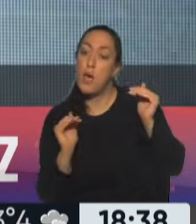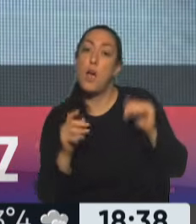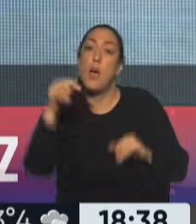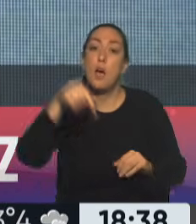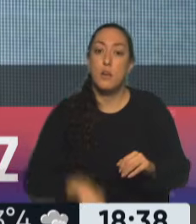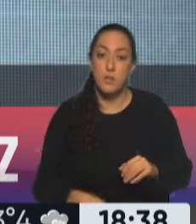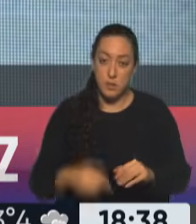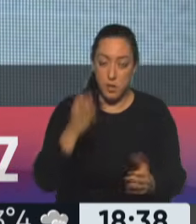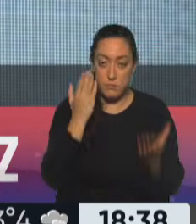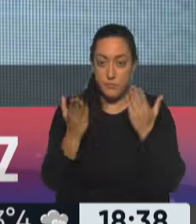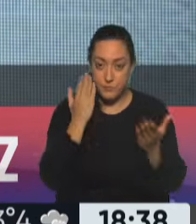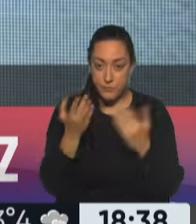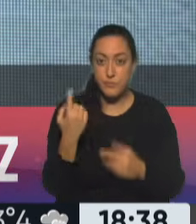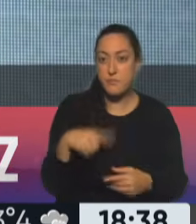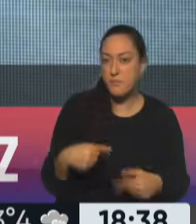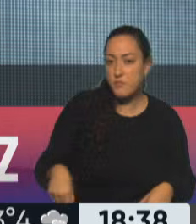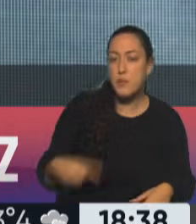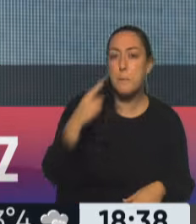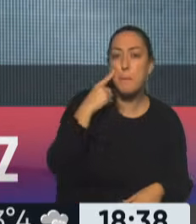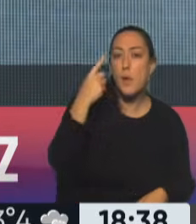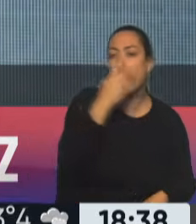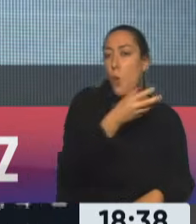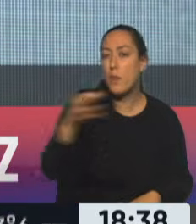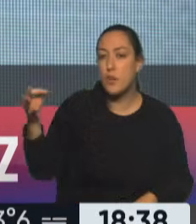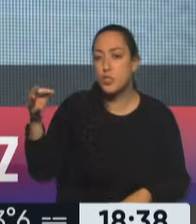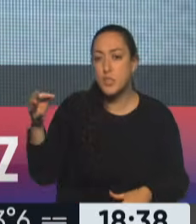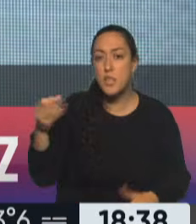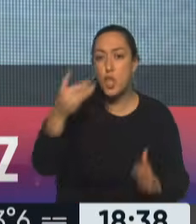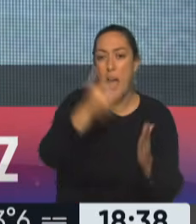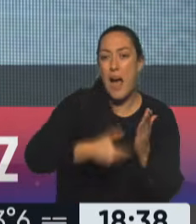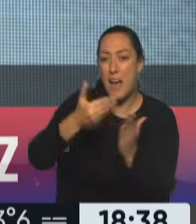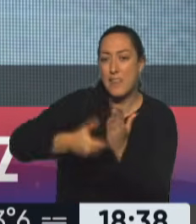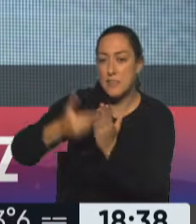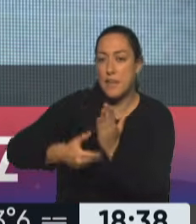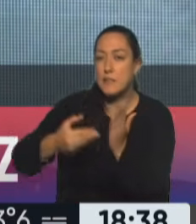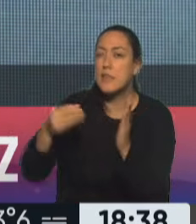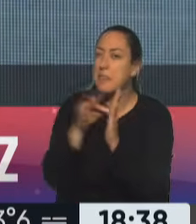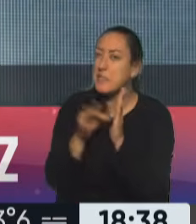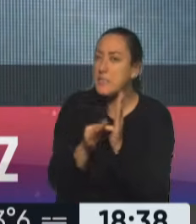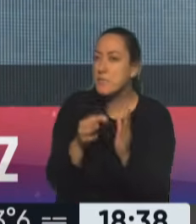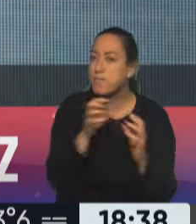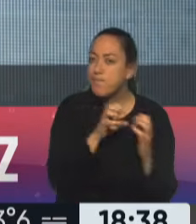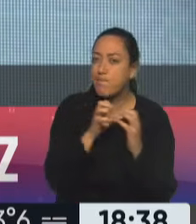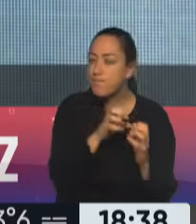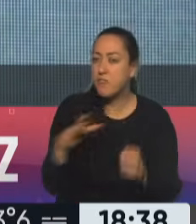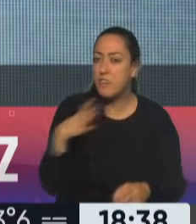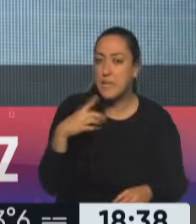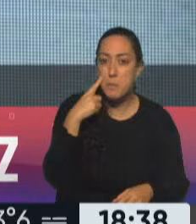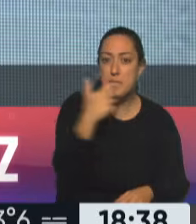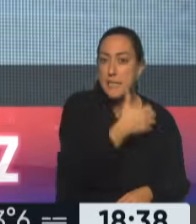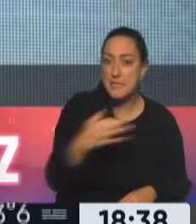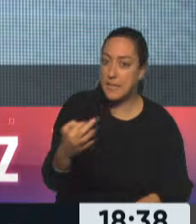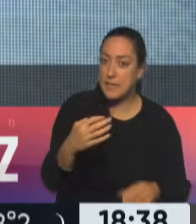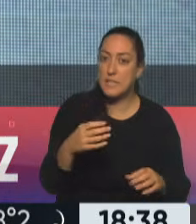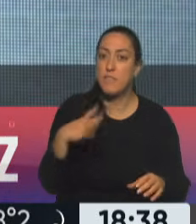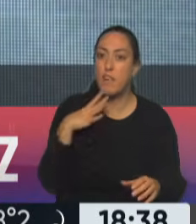se calcula que hay 1.400 más o menos actas observadas, ¿no? 1.600 actas